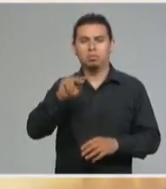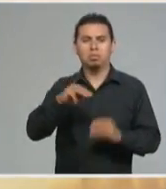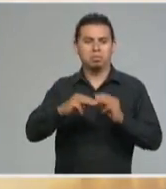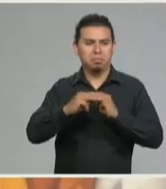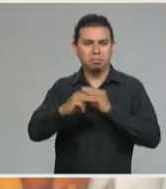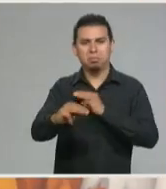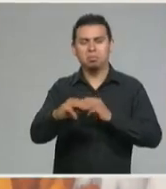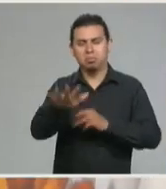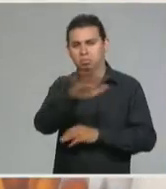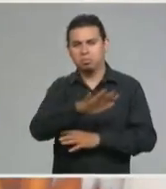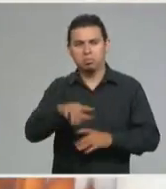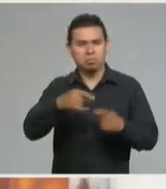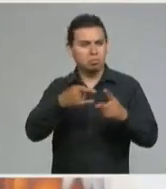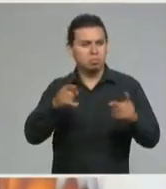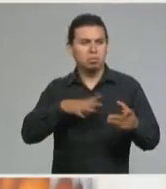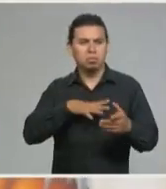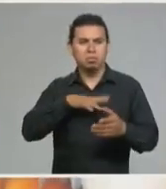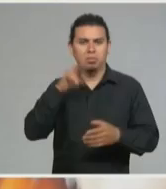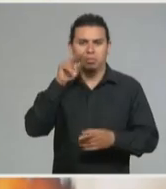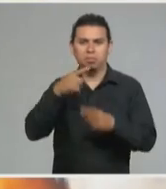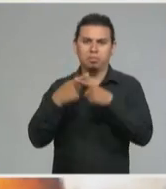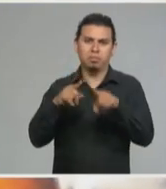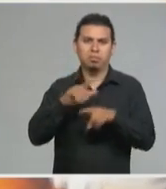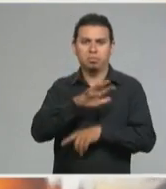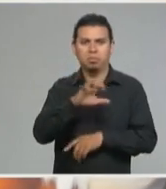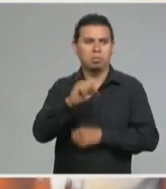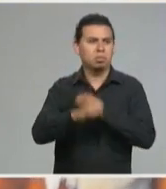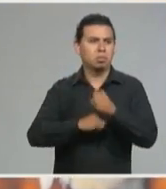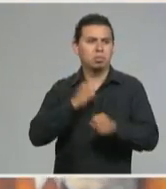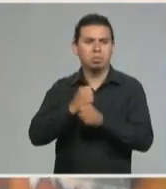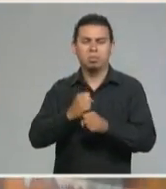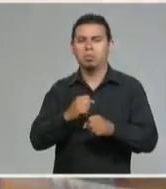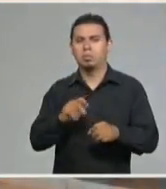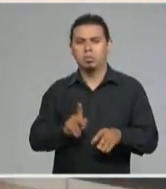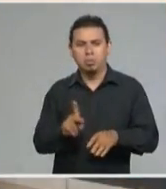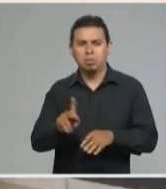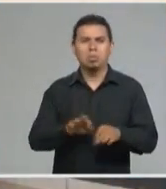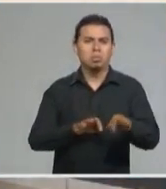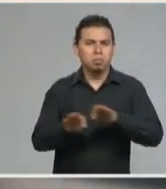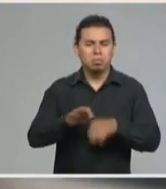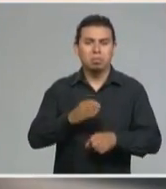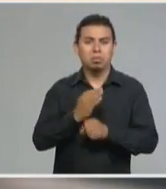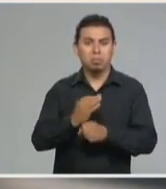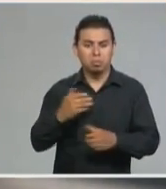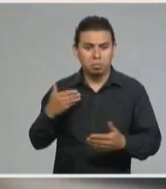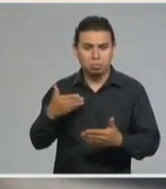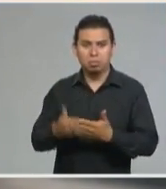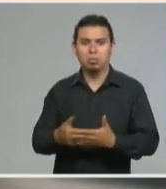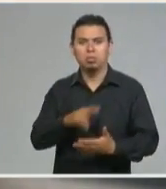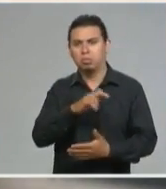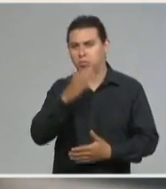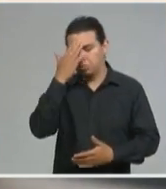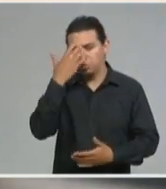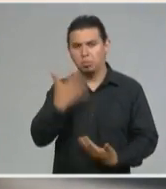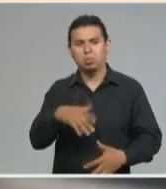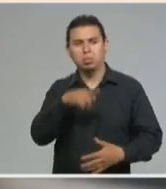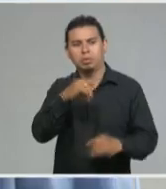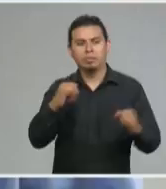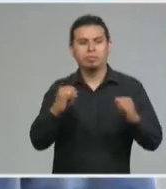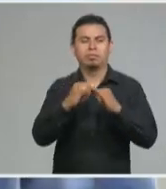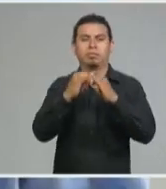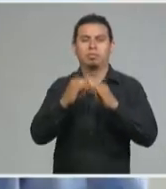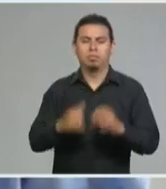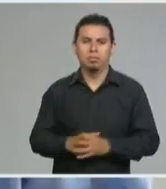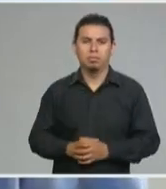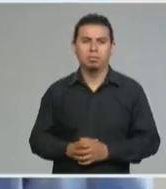metros cuadrados, en el que se muestran más de 500 años de este pueblo, que a la fecha ha logrado su reconocimiento institucional. Que